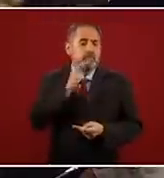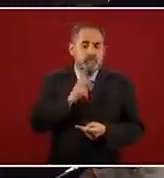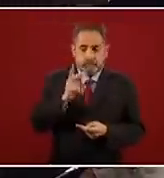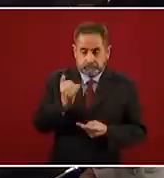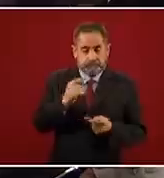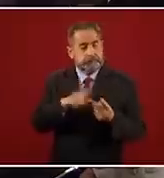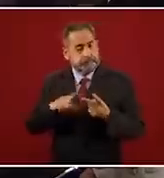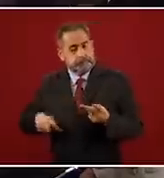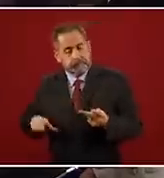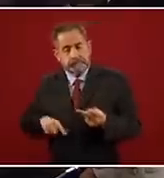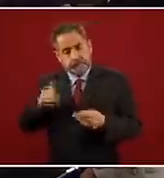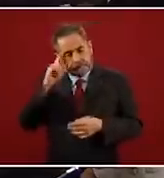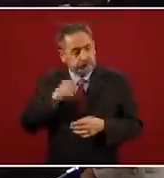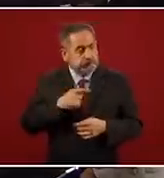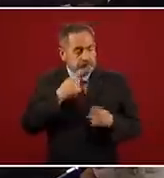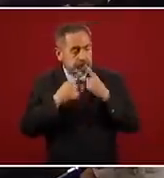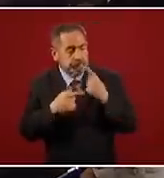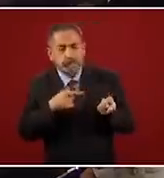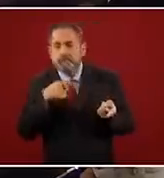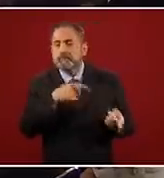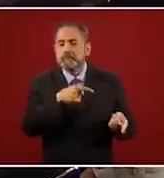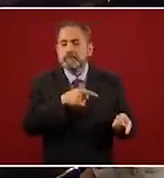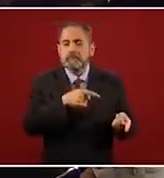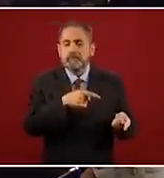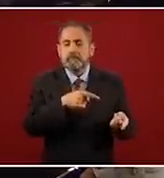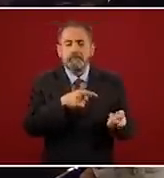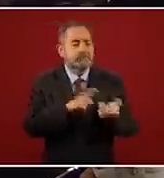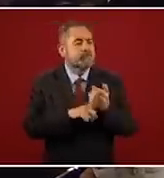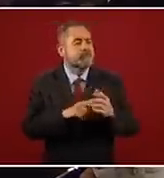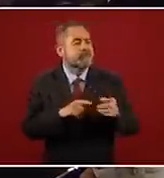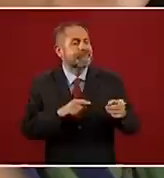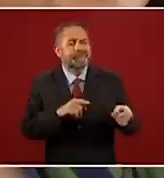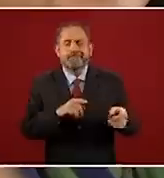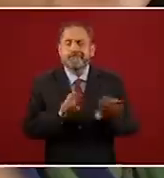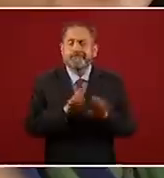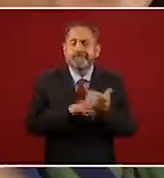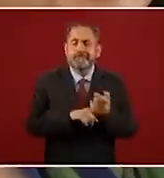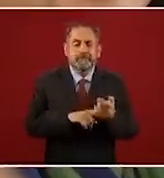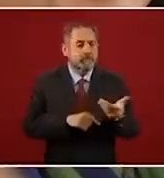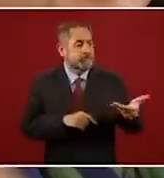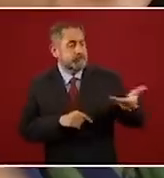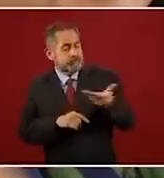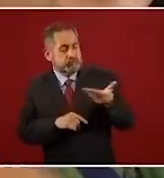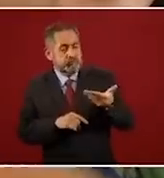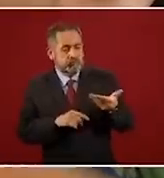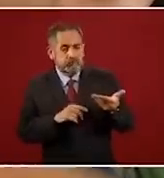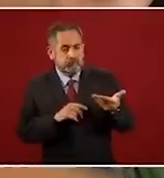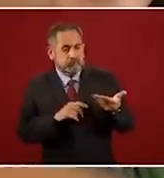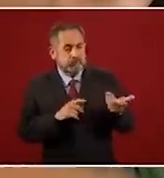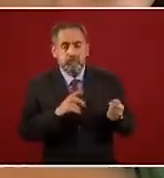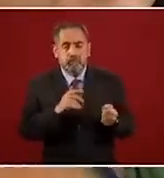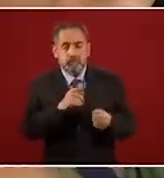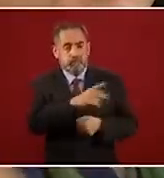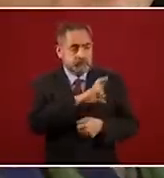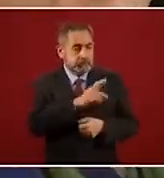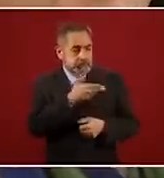gobierno terminar la negociación de SAMA en vista de que se piden muchos resultados al sector privado,